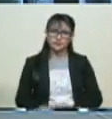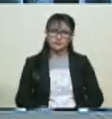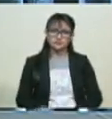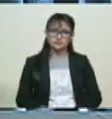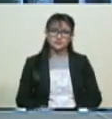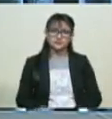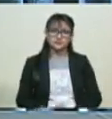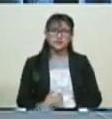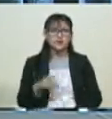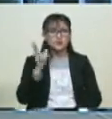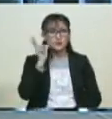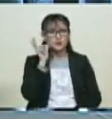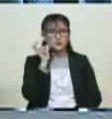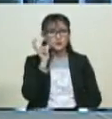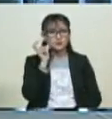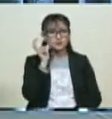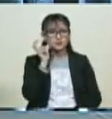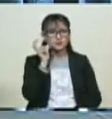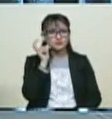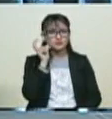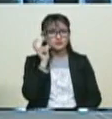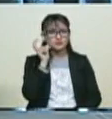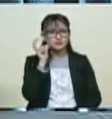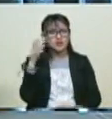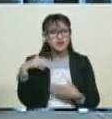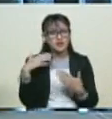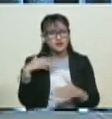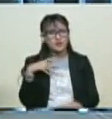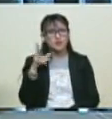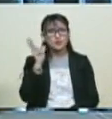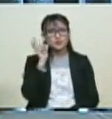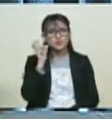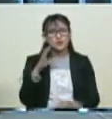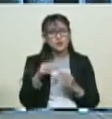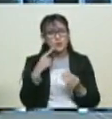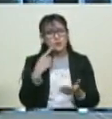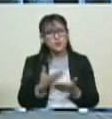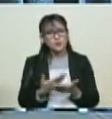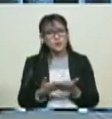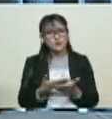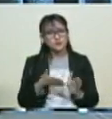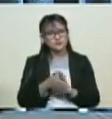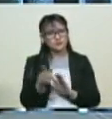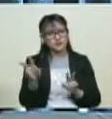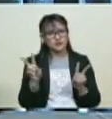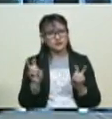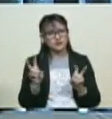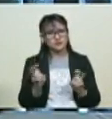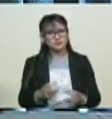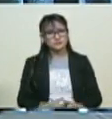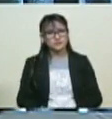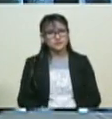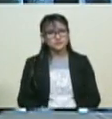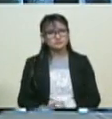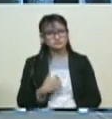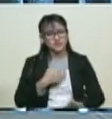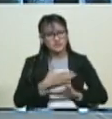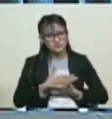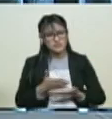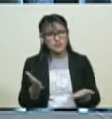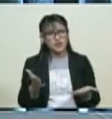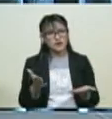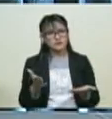dispuesto estoy escuchando he escuchado ya bastantes propuestas en el sentido y estoy dispuesta a dar pasos